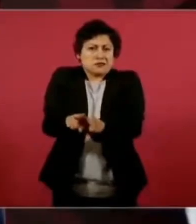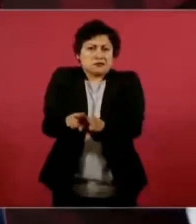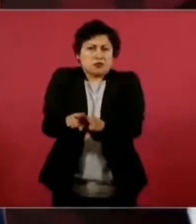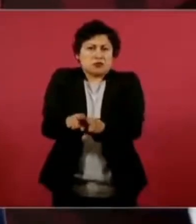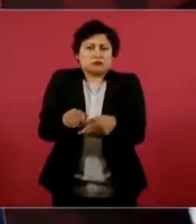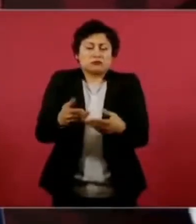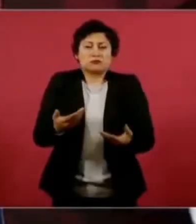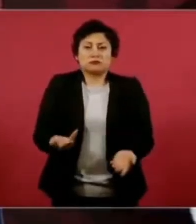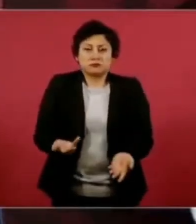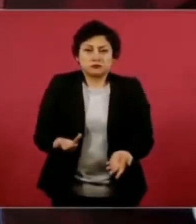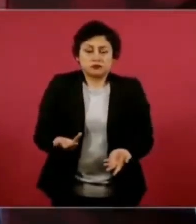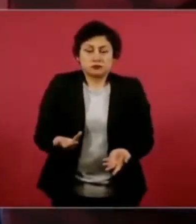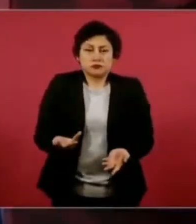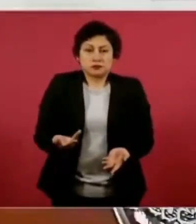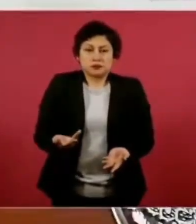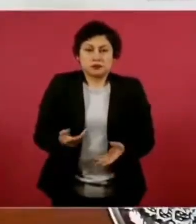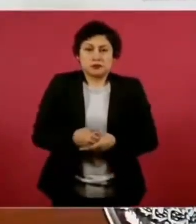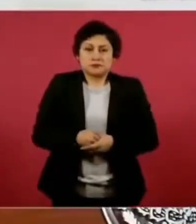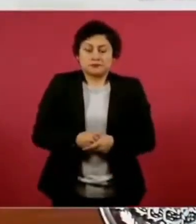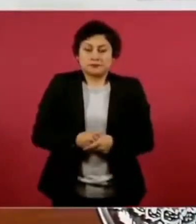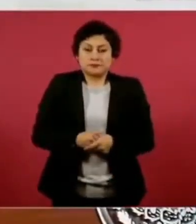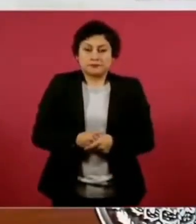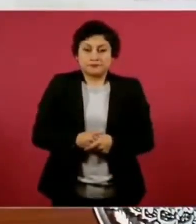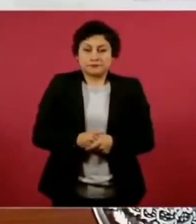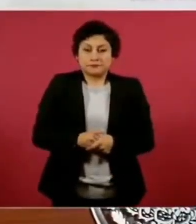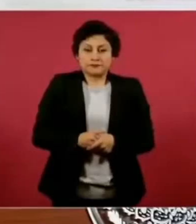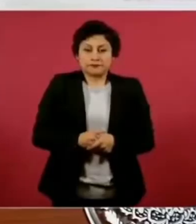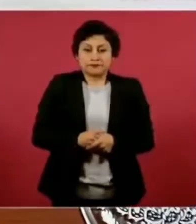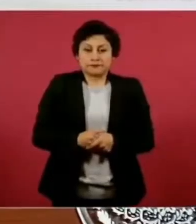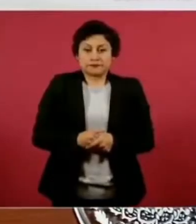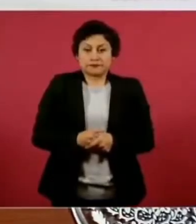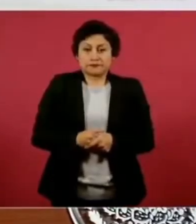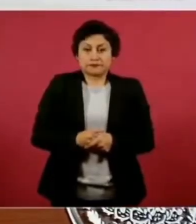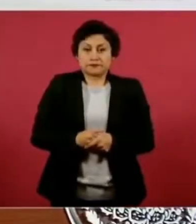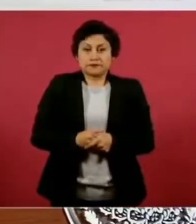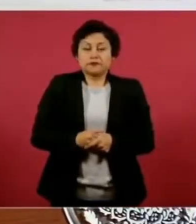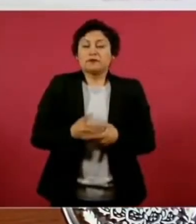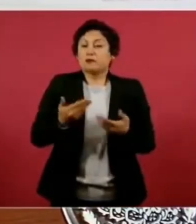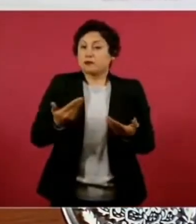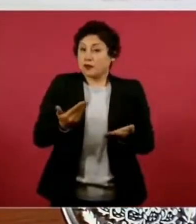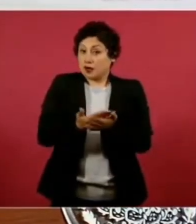no ha sido usado para el enriquecimiento